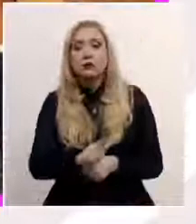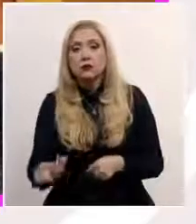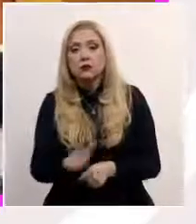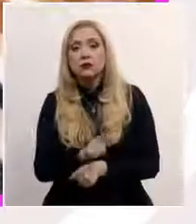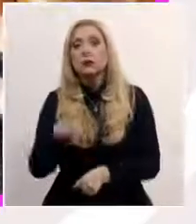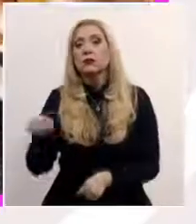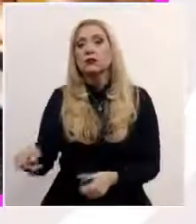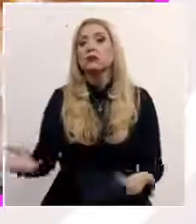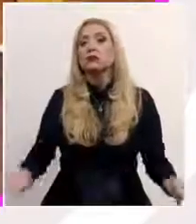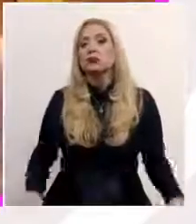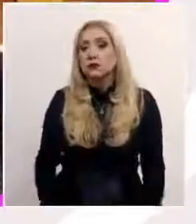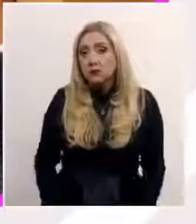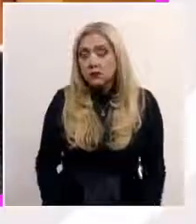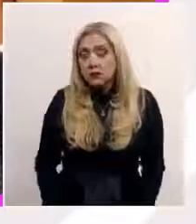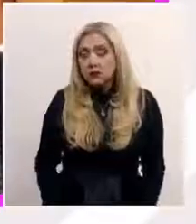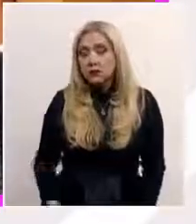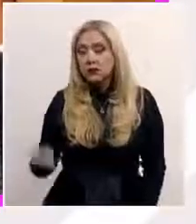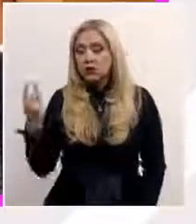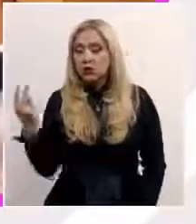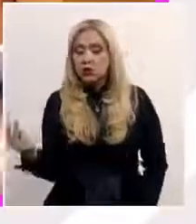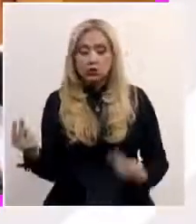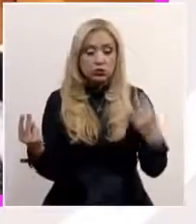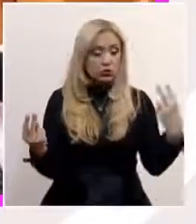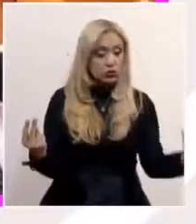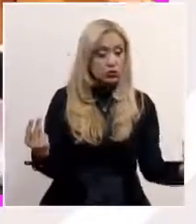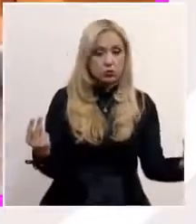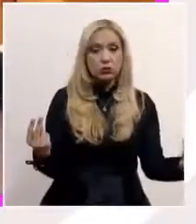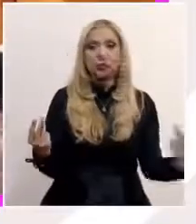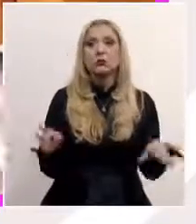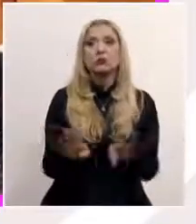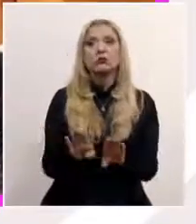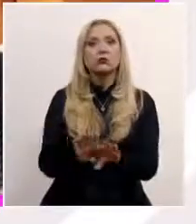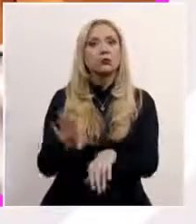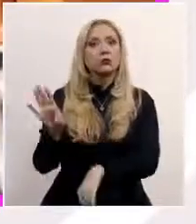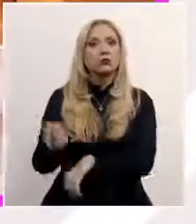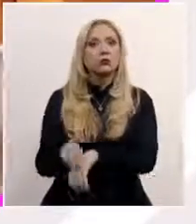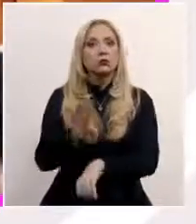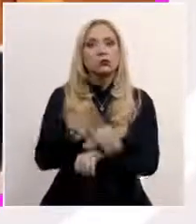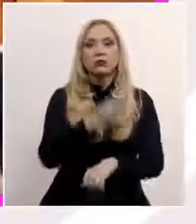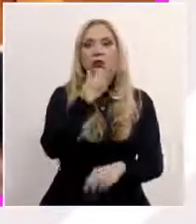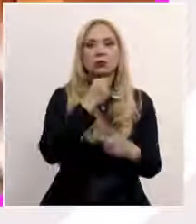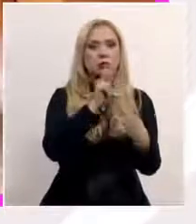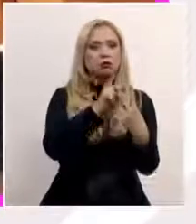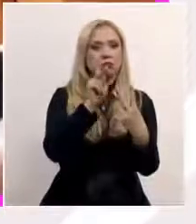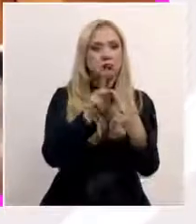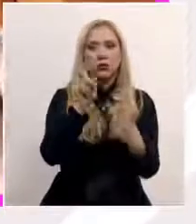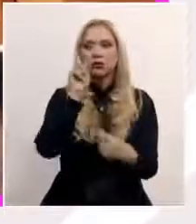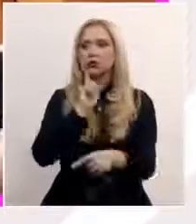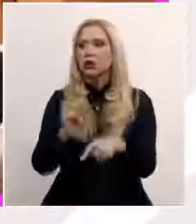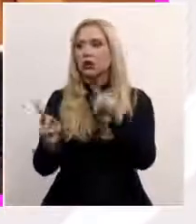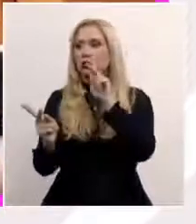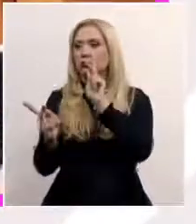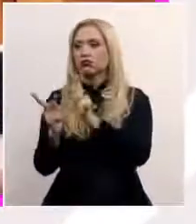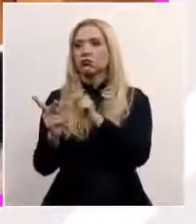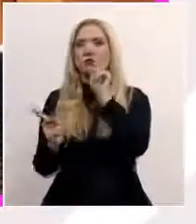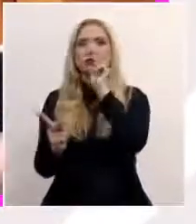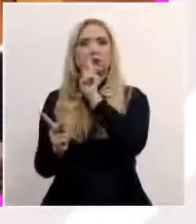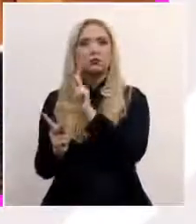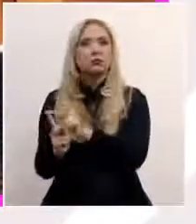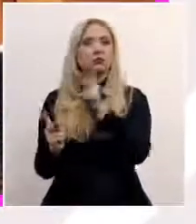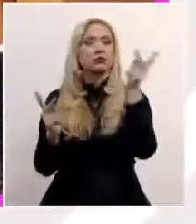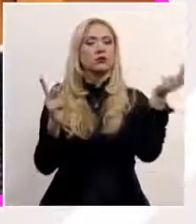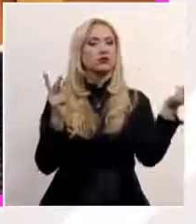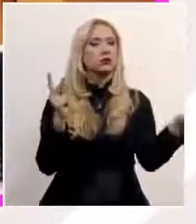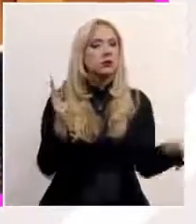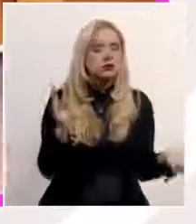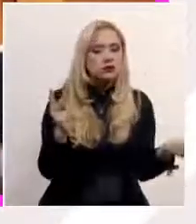lesbomaternales, a quienes este tipo de mirada, digamos, de prejuicios, pues les golpean de